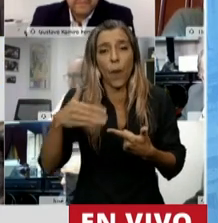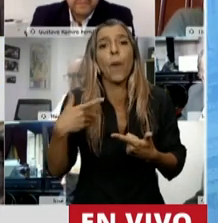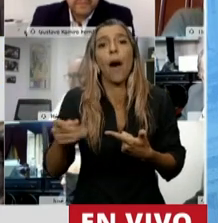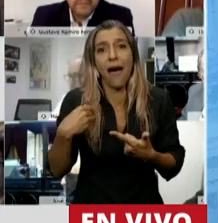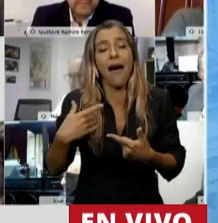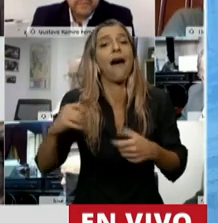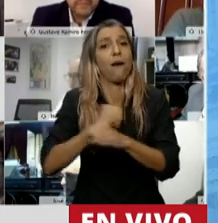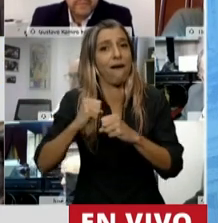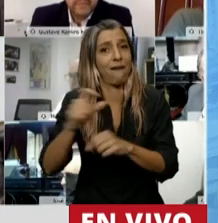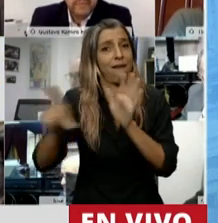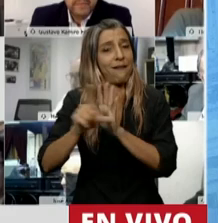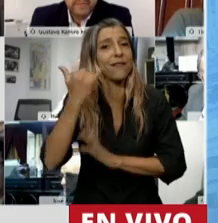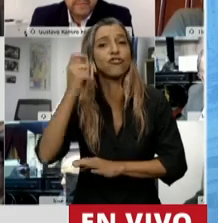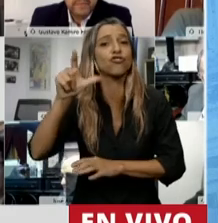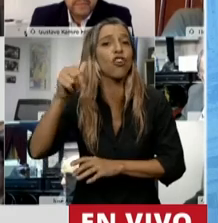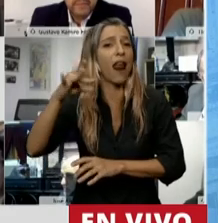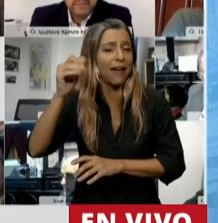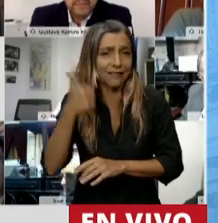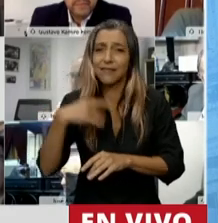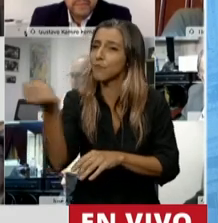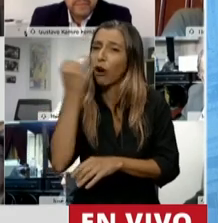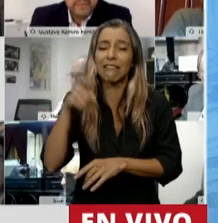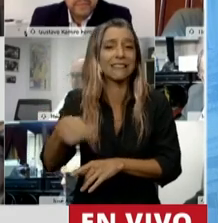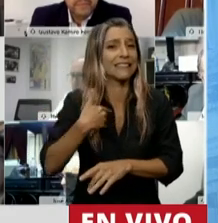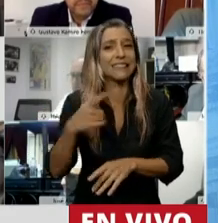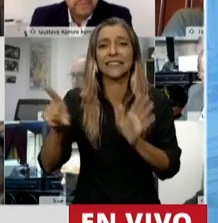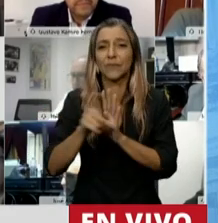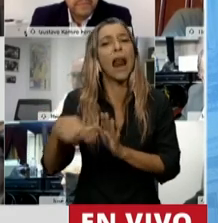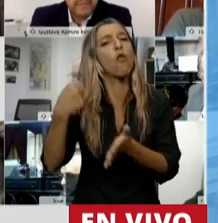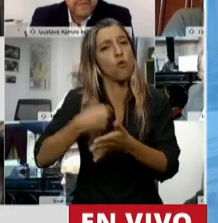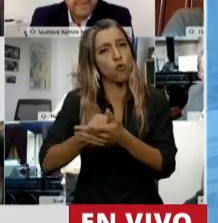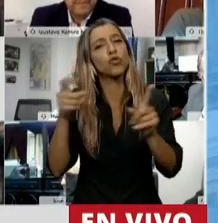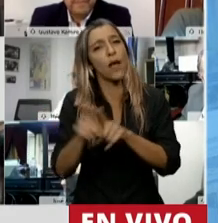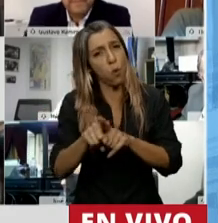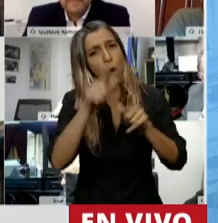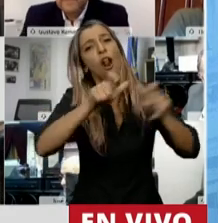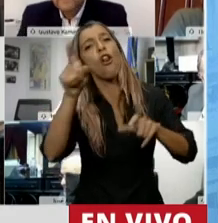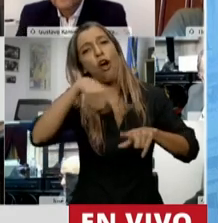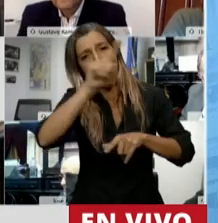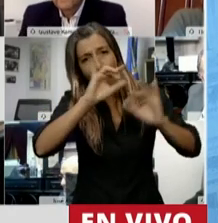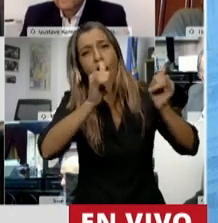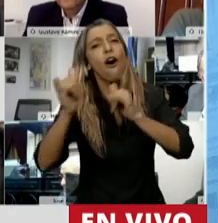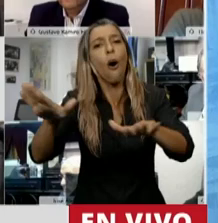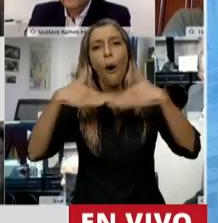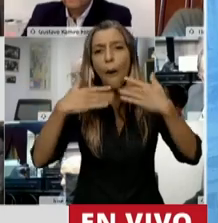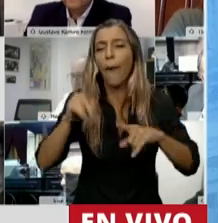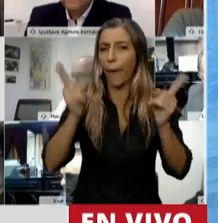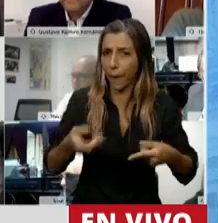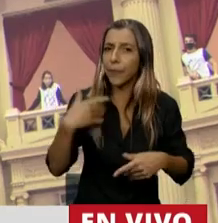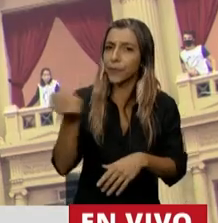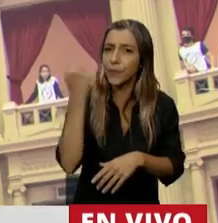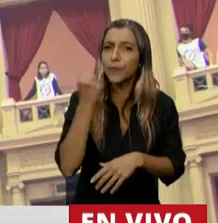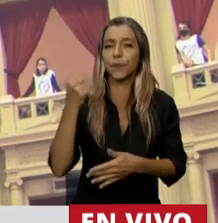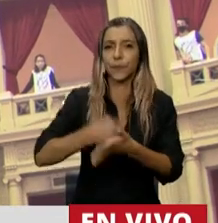la ley Yolanda, una ley importantísima, una lucha importantísima también de toda esa militancia juvenil y de mucha